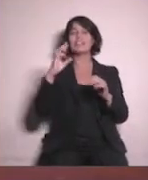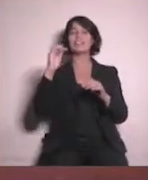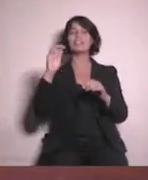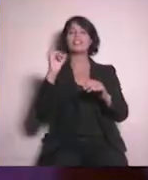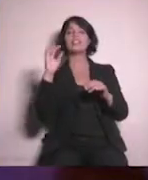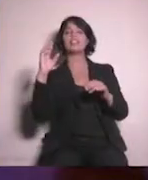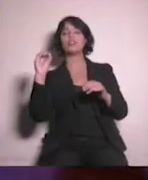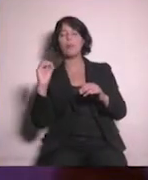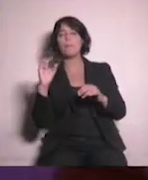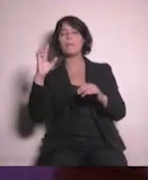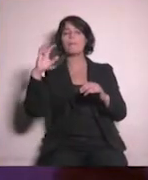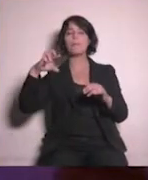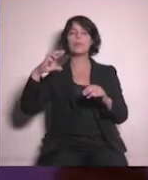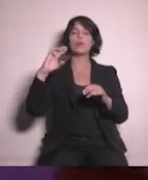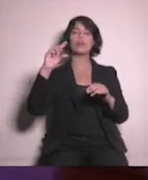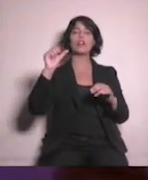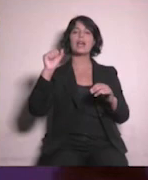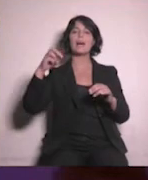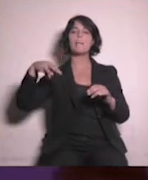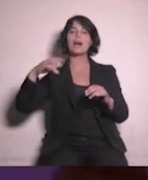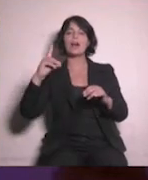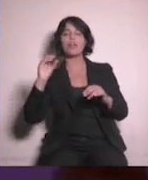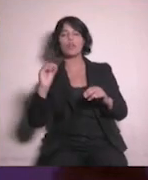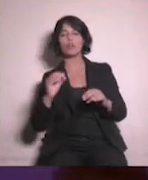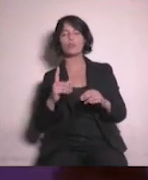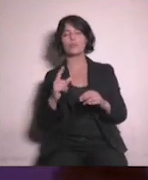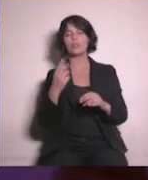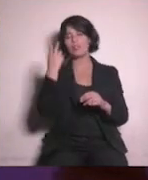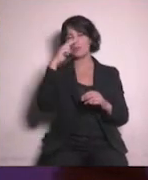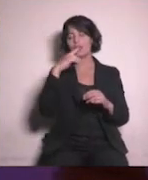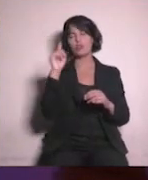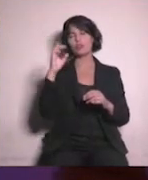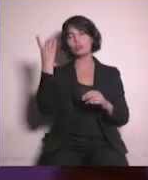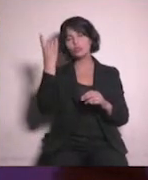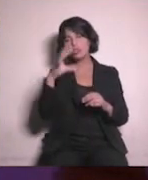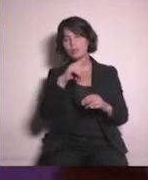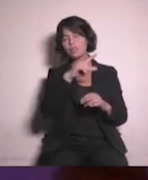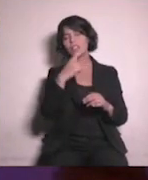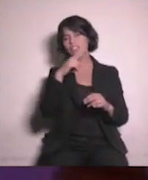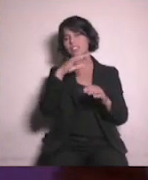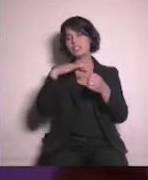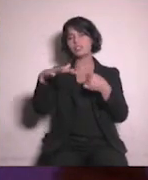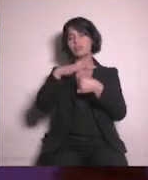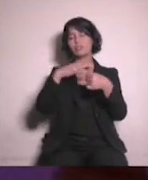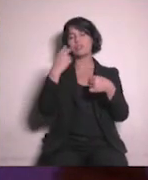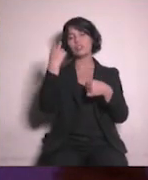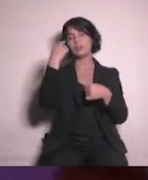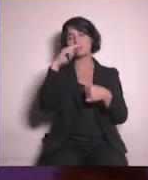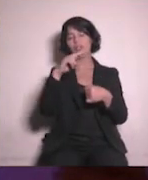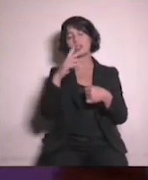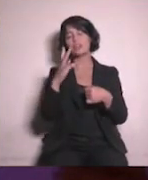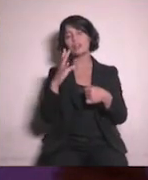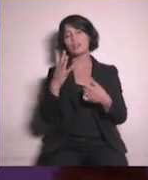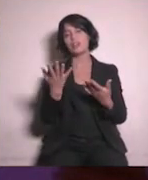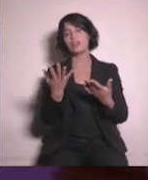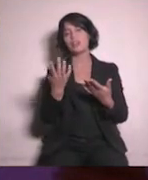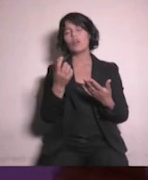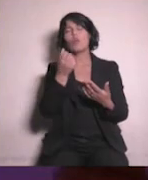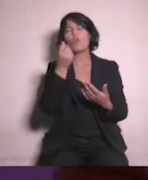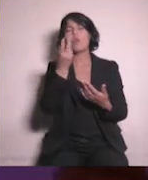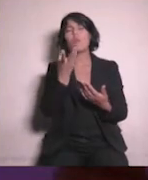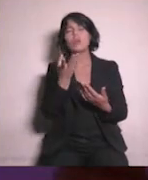efectiva. Esto de mirar la comisión solo en ese momento y por ese pago, es como mirar y decir cuánto